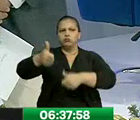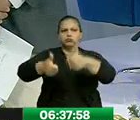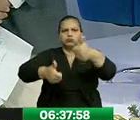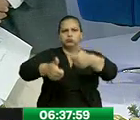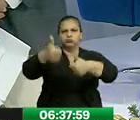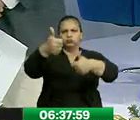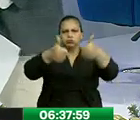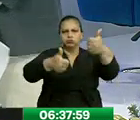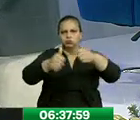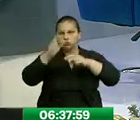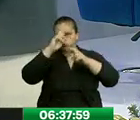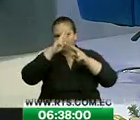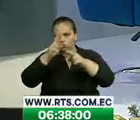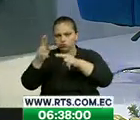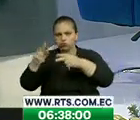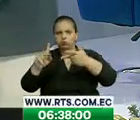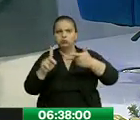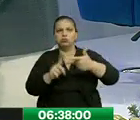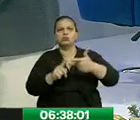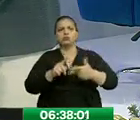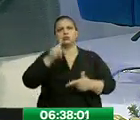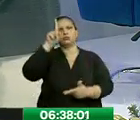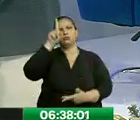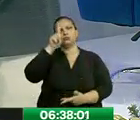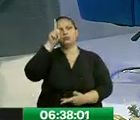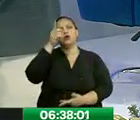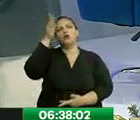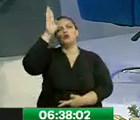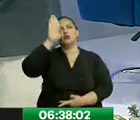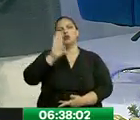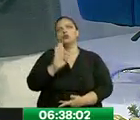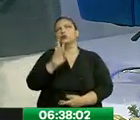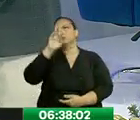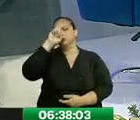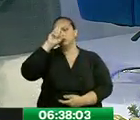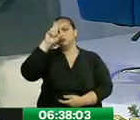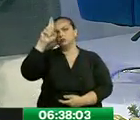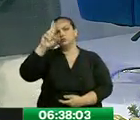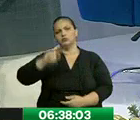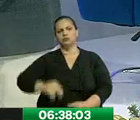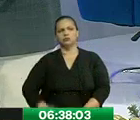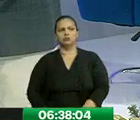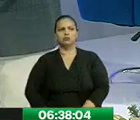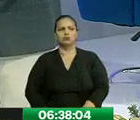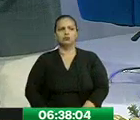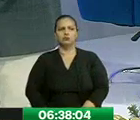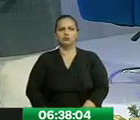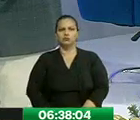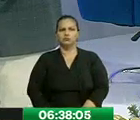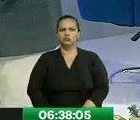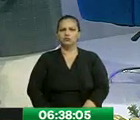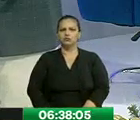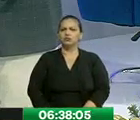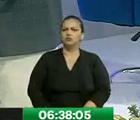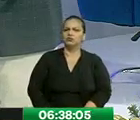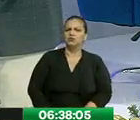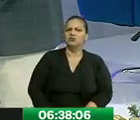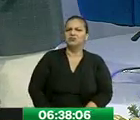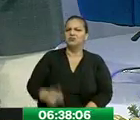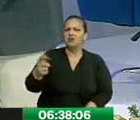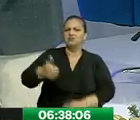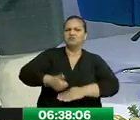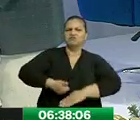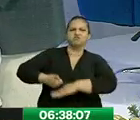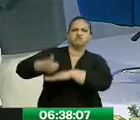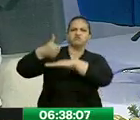lo que le da la gana. Ni al padre creo que la respetan. Exacto. En la casa le pegan a la mamá. A la mamá le pegan. Estos son los que le pegan a la mamá. Yo vi, claro que no saben las noticias. Yo he visto que lo cierran a puñetas